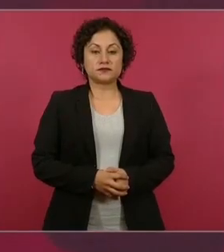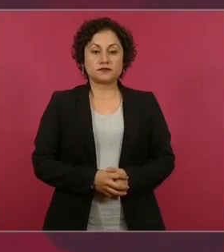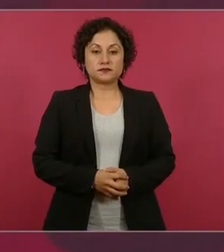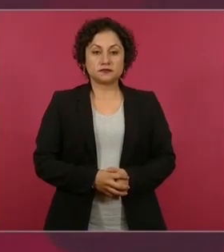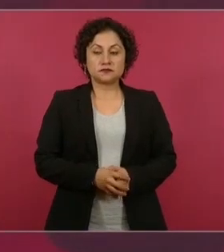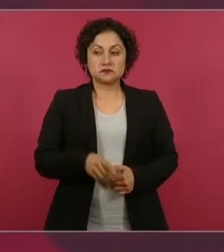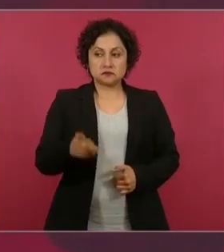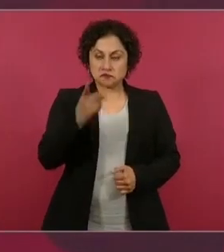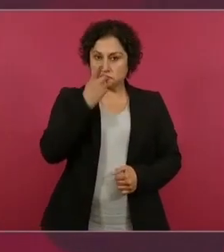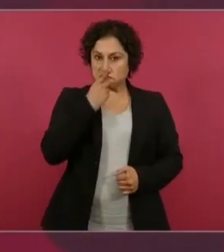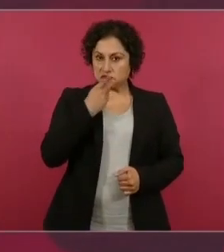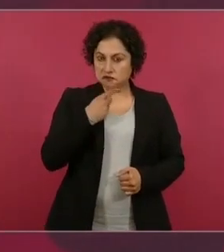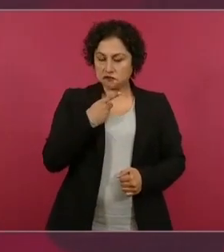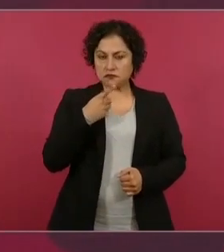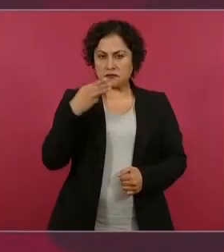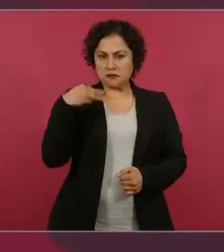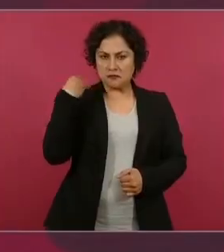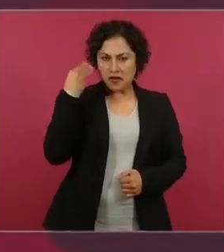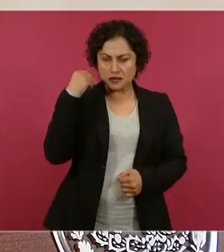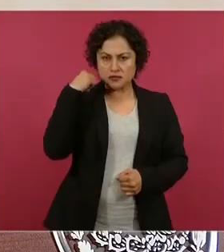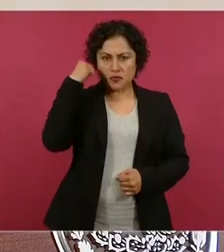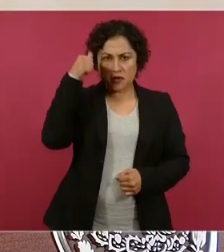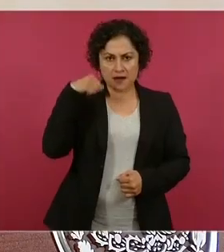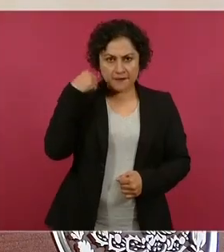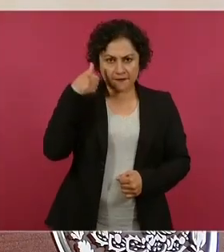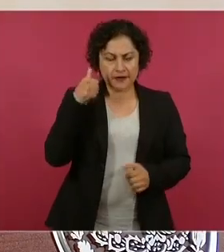marzo, abril, estén ya